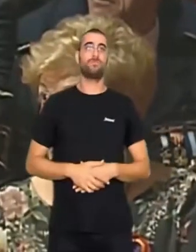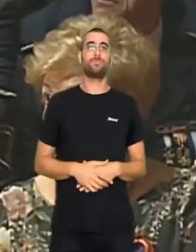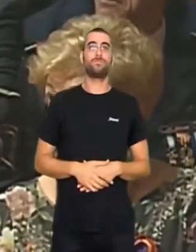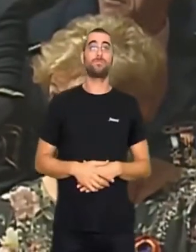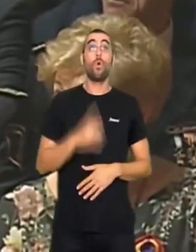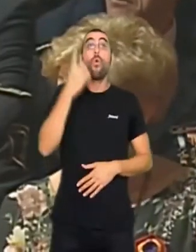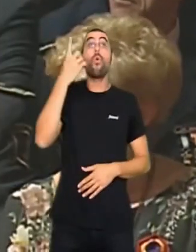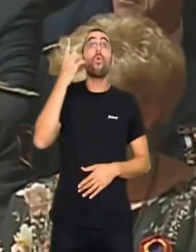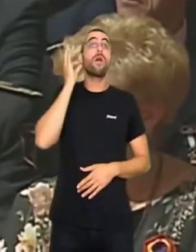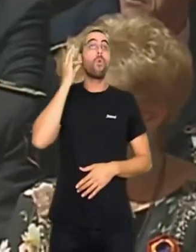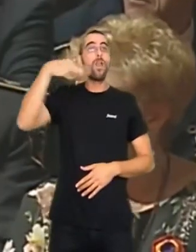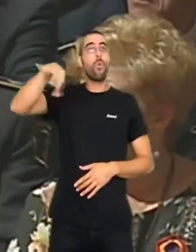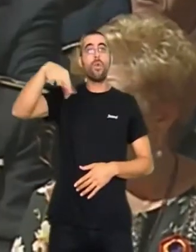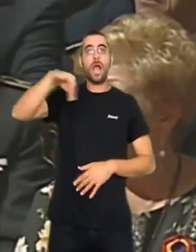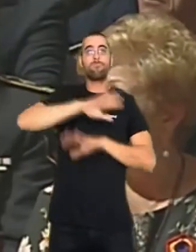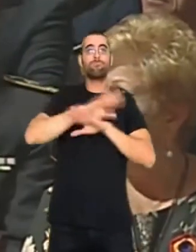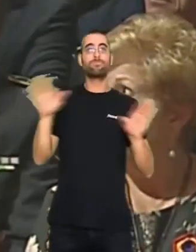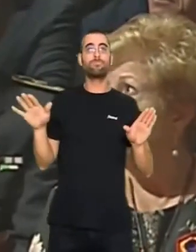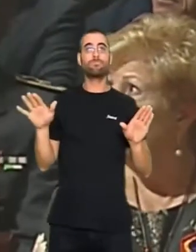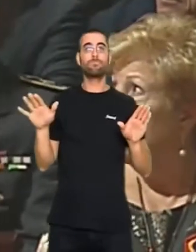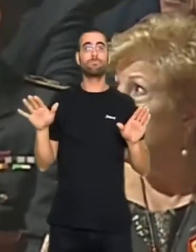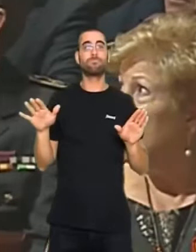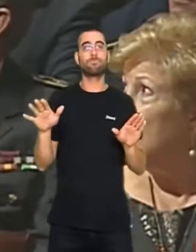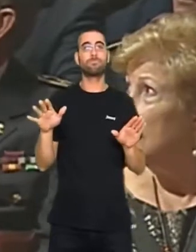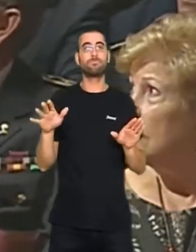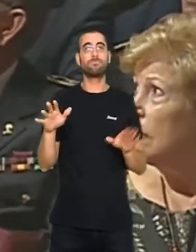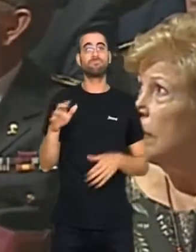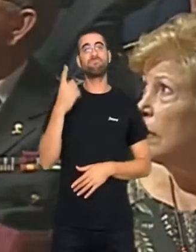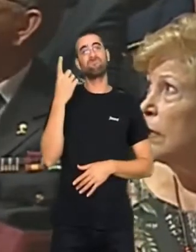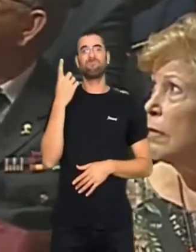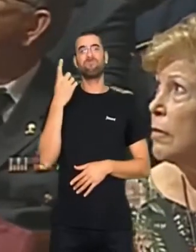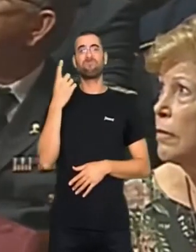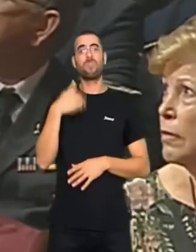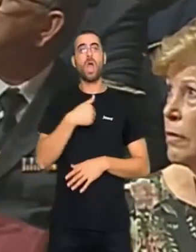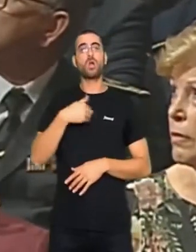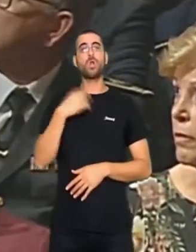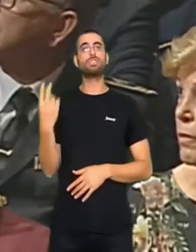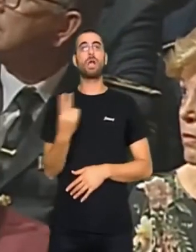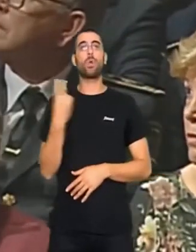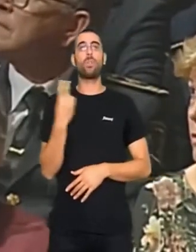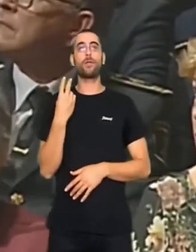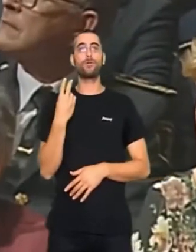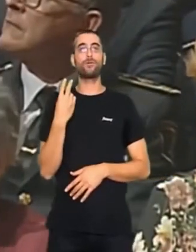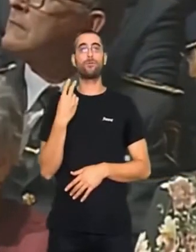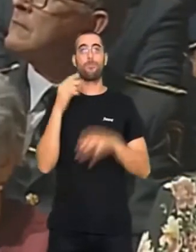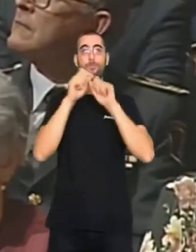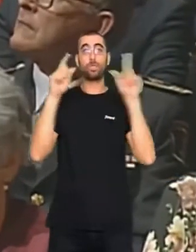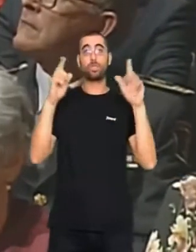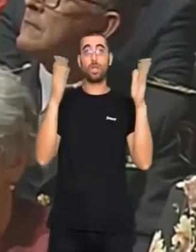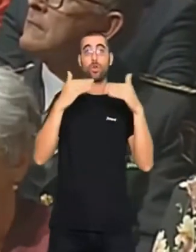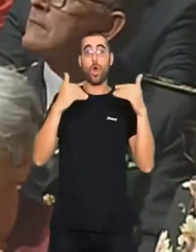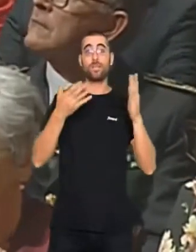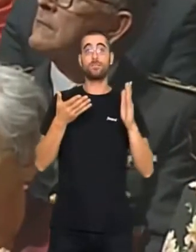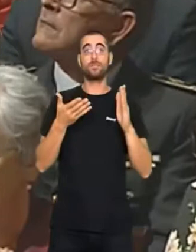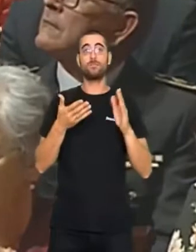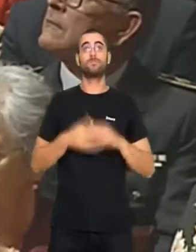Només hay una mujer y ocupa un plan secundario en la representación del